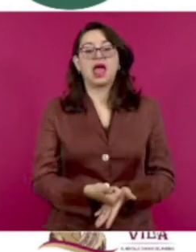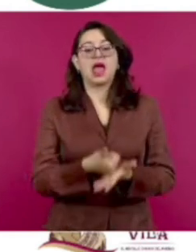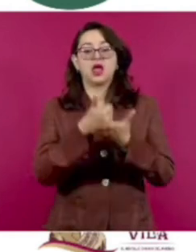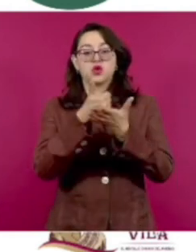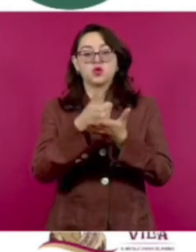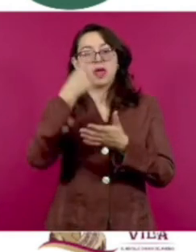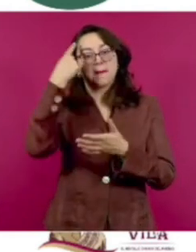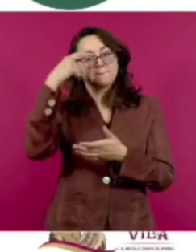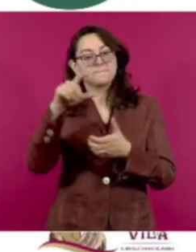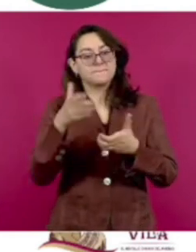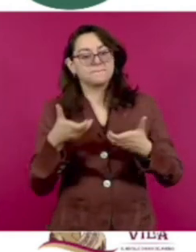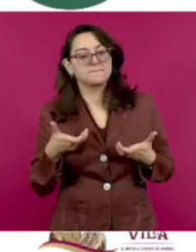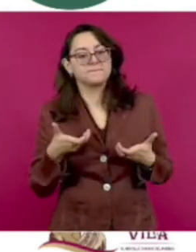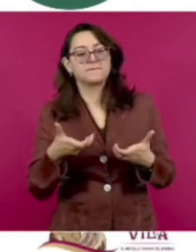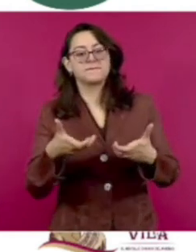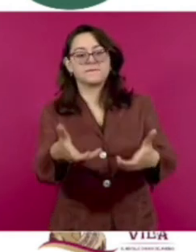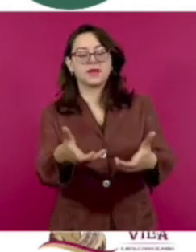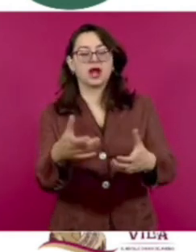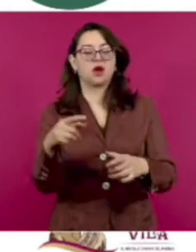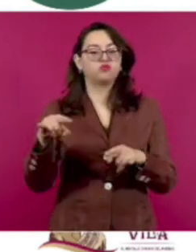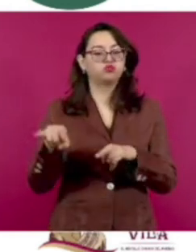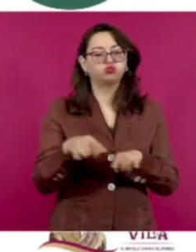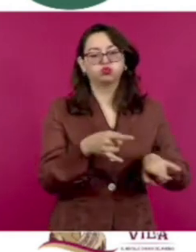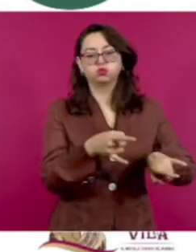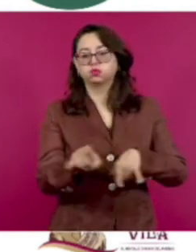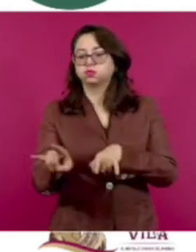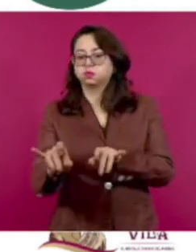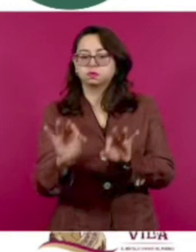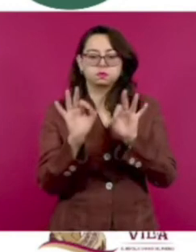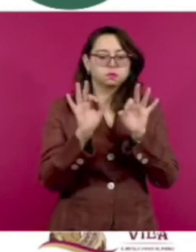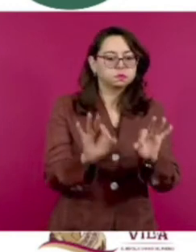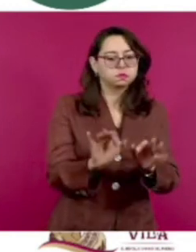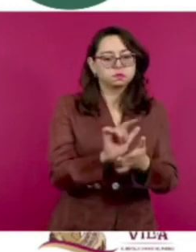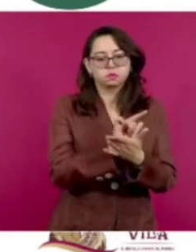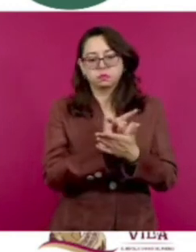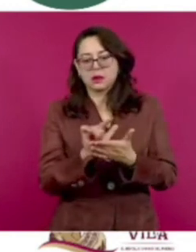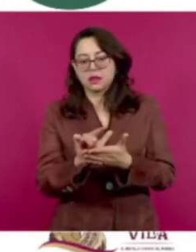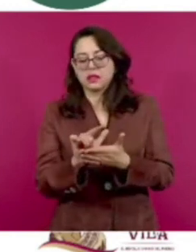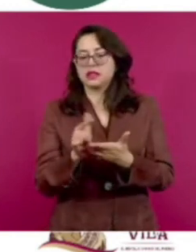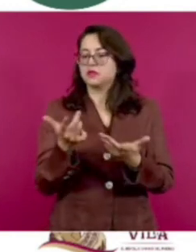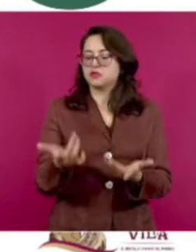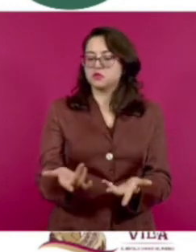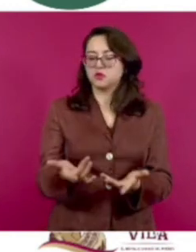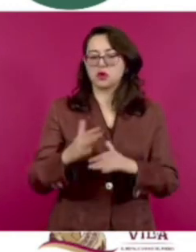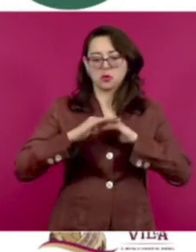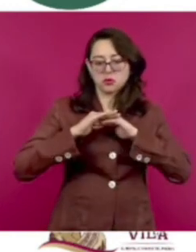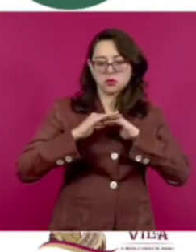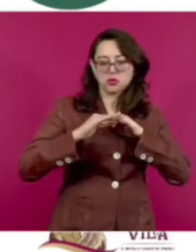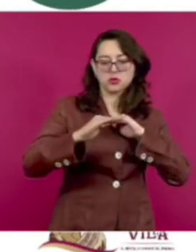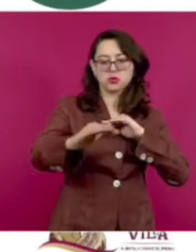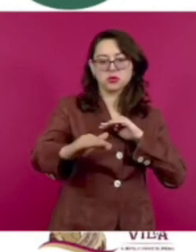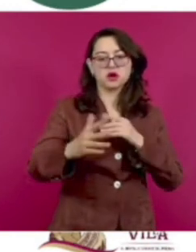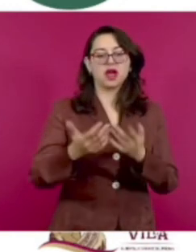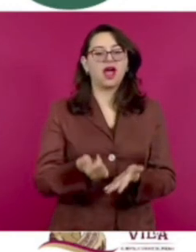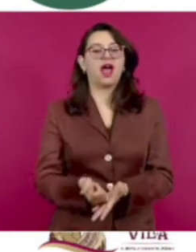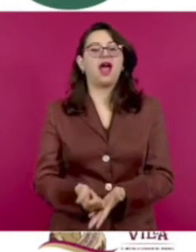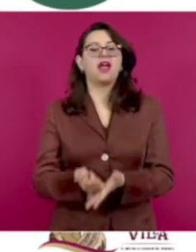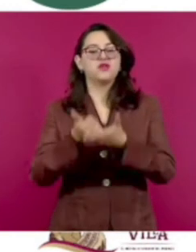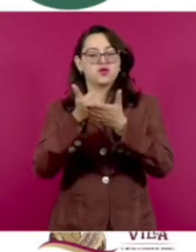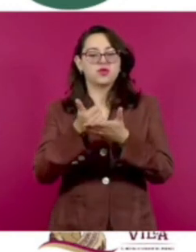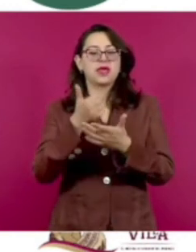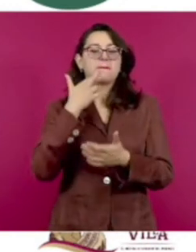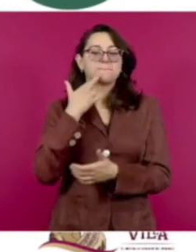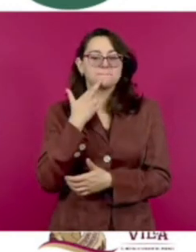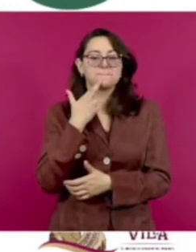con caminos y vías en condiciones óptimas, lo que reduce tiempos de traslado y permite